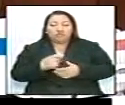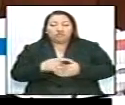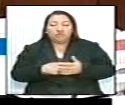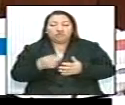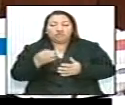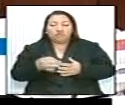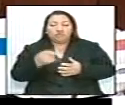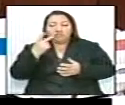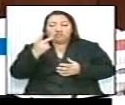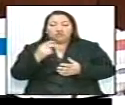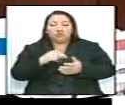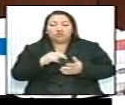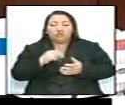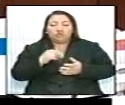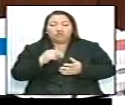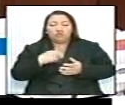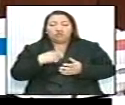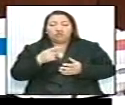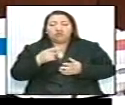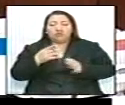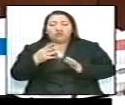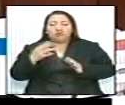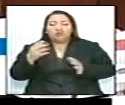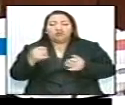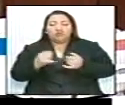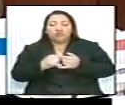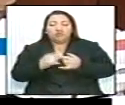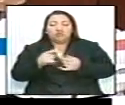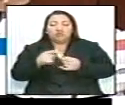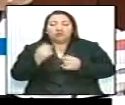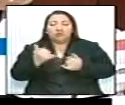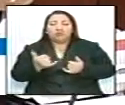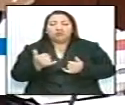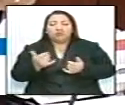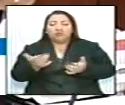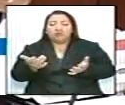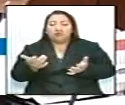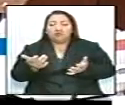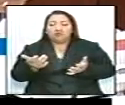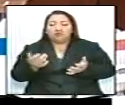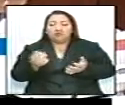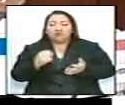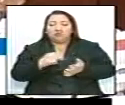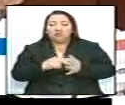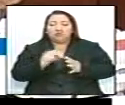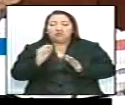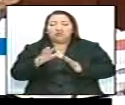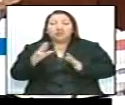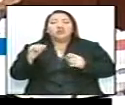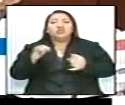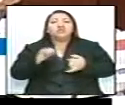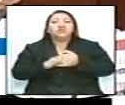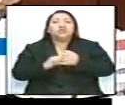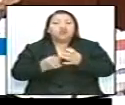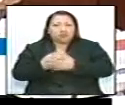mire, 19 de septiembre, es decir, ¿hoy día qué estamos? Hoy día estamos 10 de